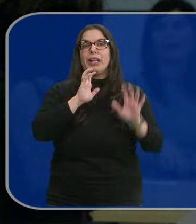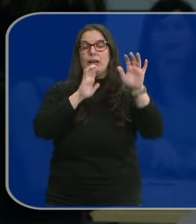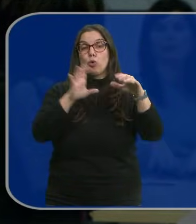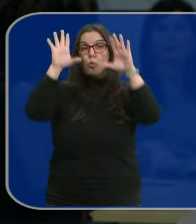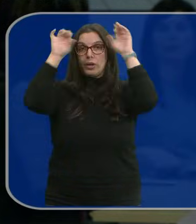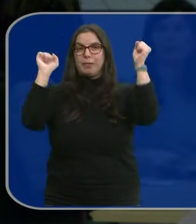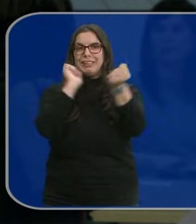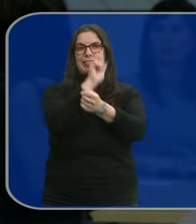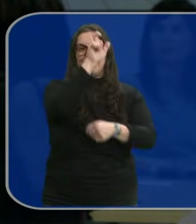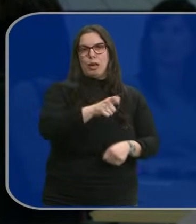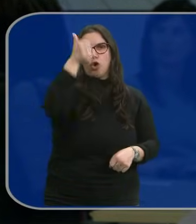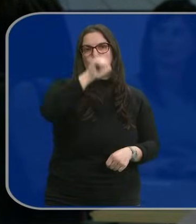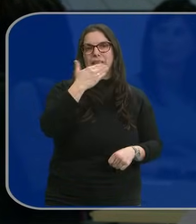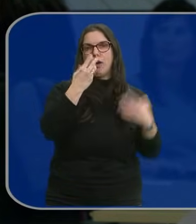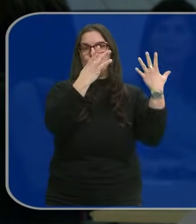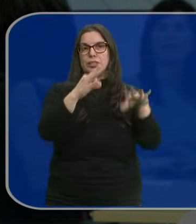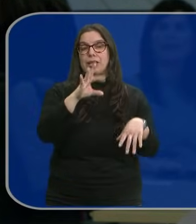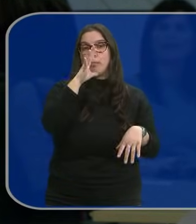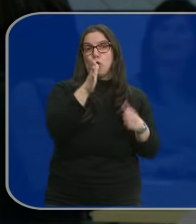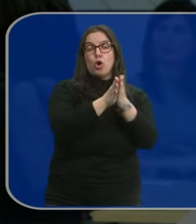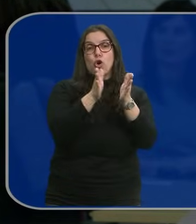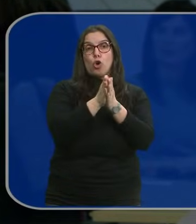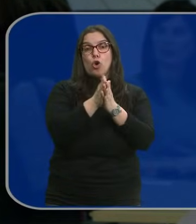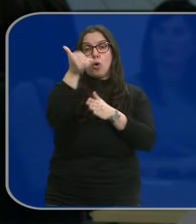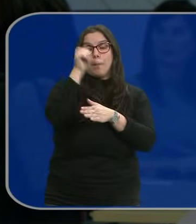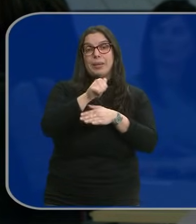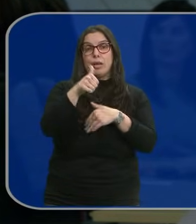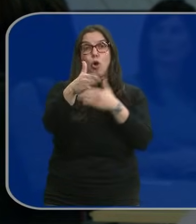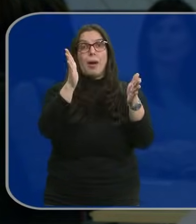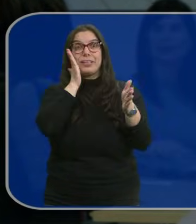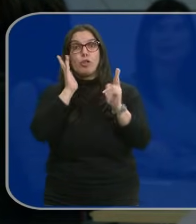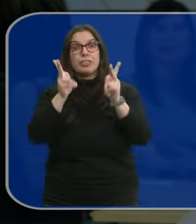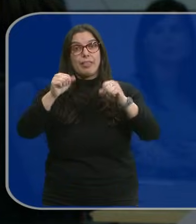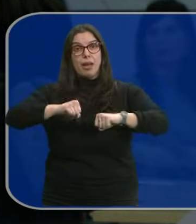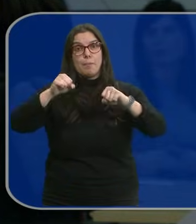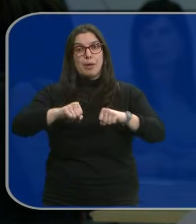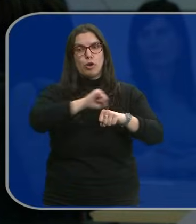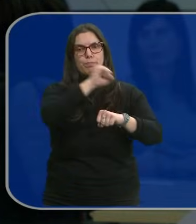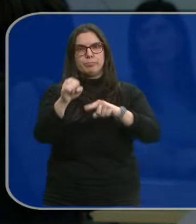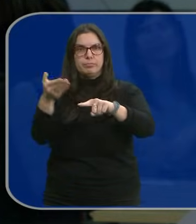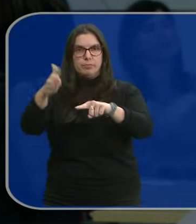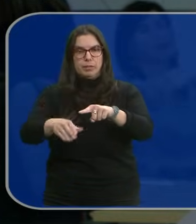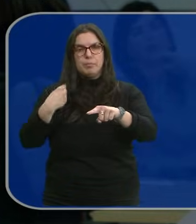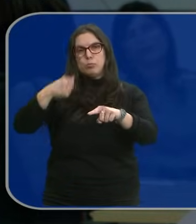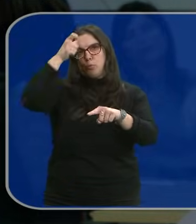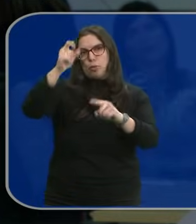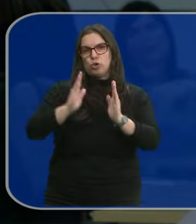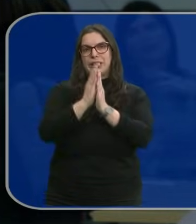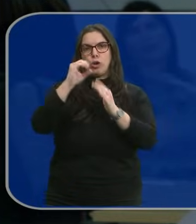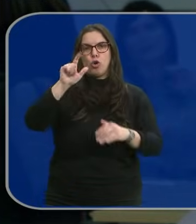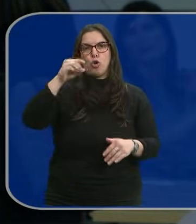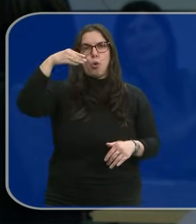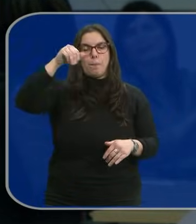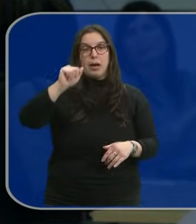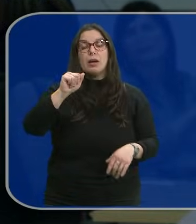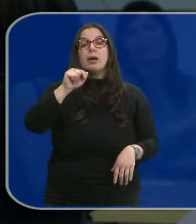Civil ha detenido a un hombre de 80 años tras la muerte de su compañero de habitación en una residencia de mayores en Santa Colomba de Somoza. El interno